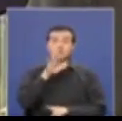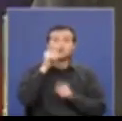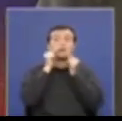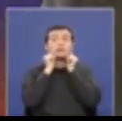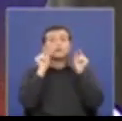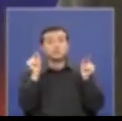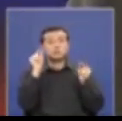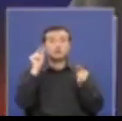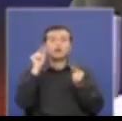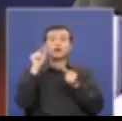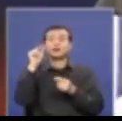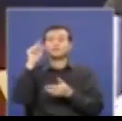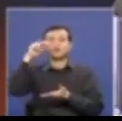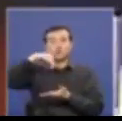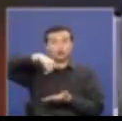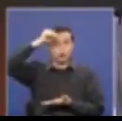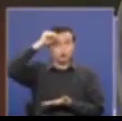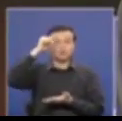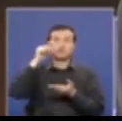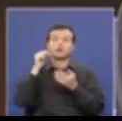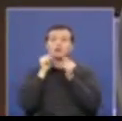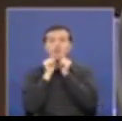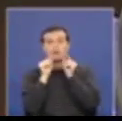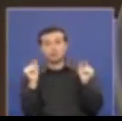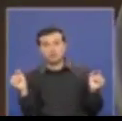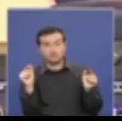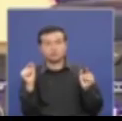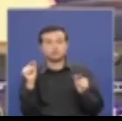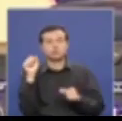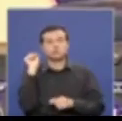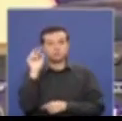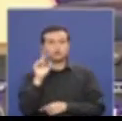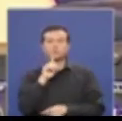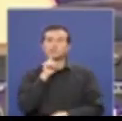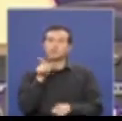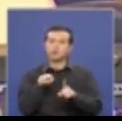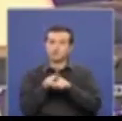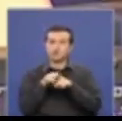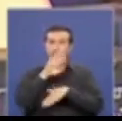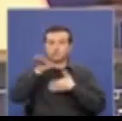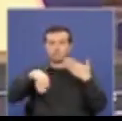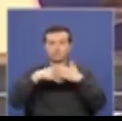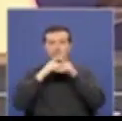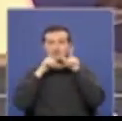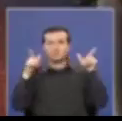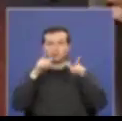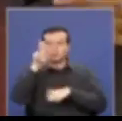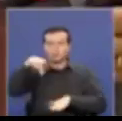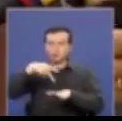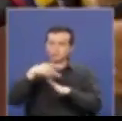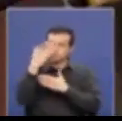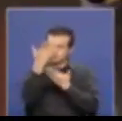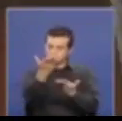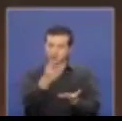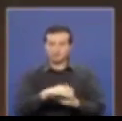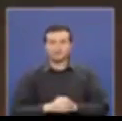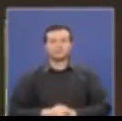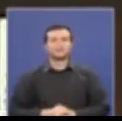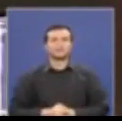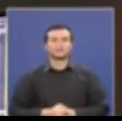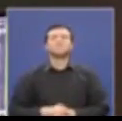de Sierra Sur y Sierra Centro. Hable lingüista Correa. Atiendan, por favor. ¿Pero tengo razón o no,